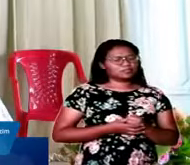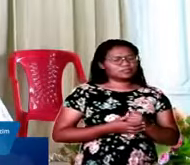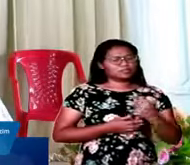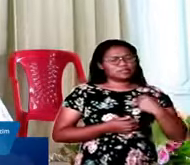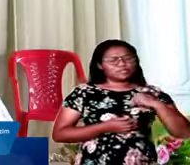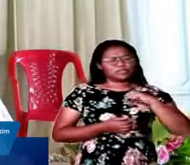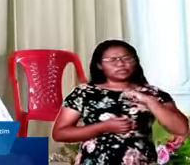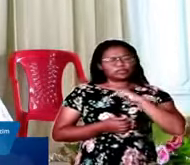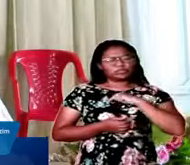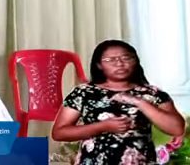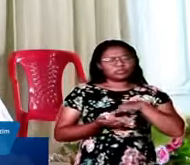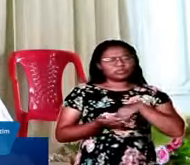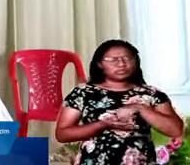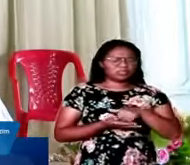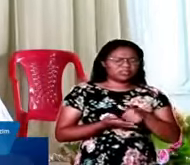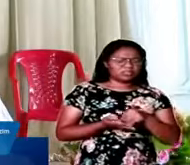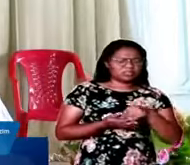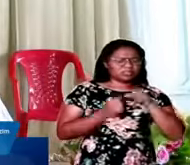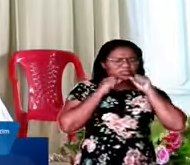nosotros frágiles y humanos,